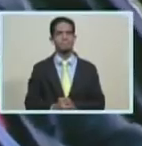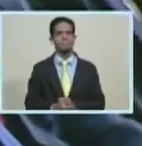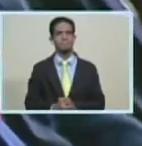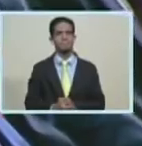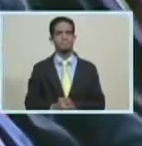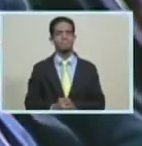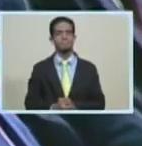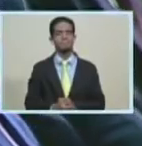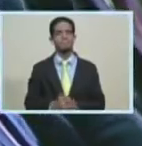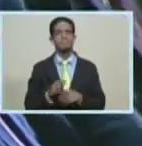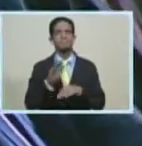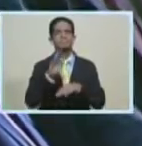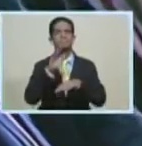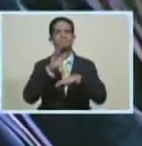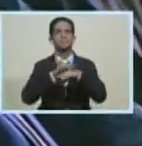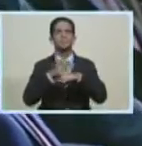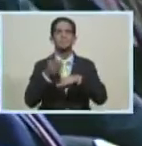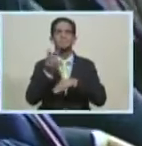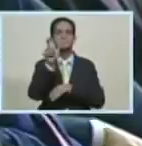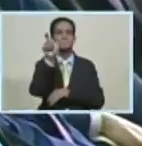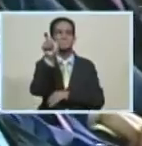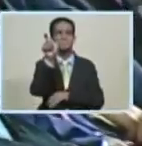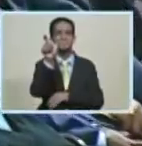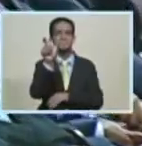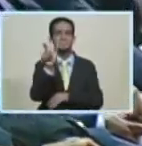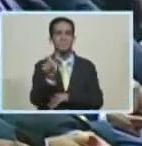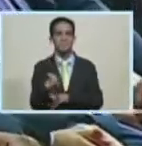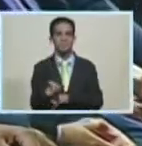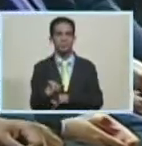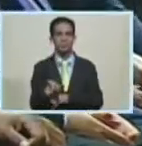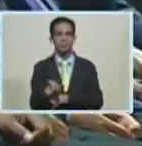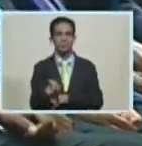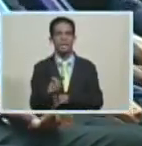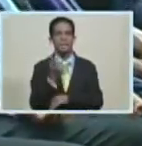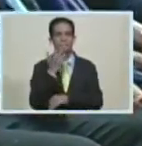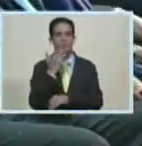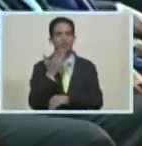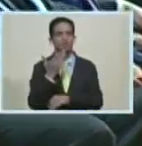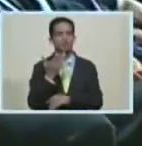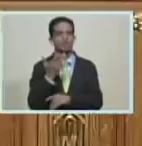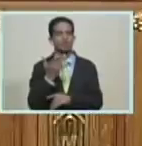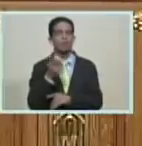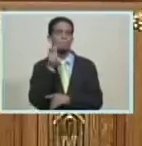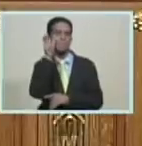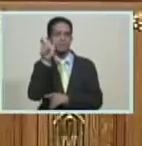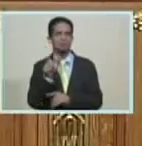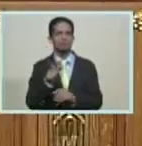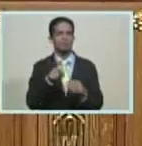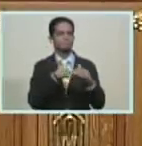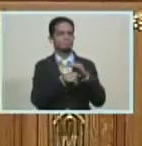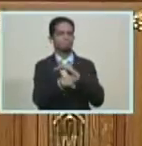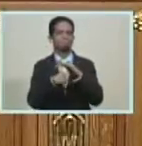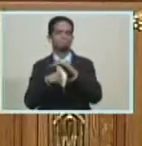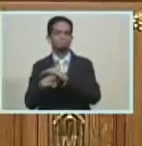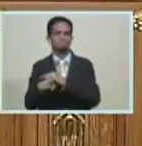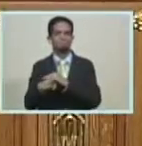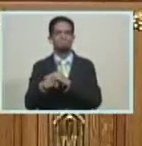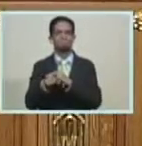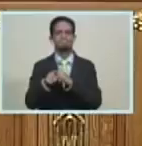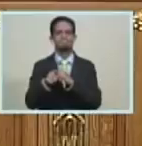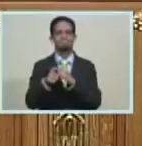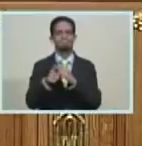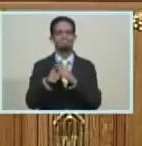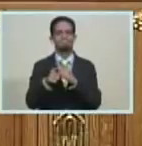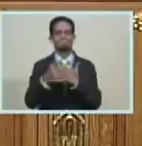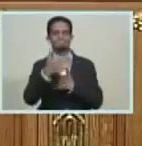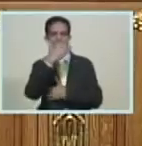O aquel personaje que tiene acceso a 3-4 camiones de los CLAP y se roba un camión de los CLAP y se los